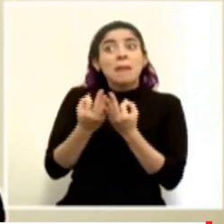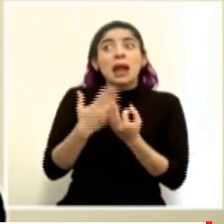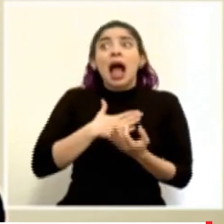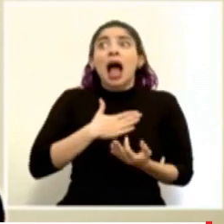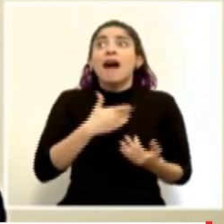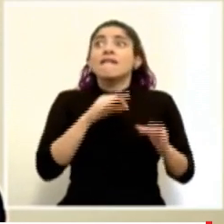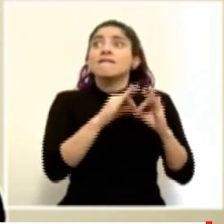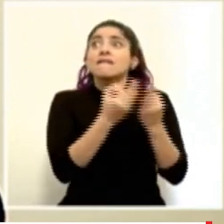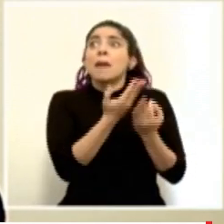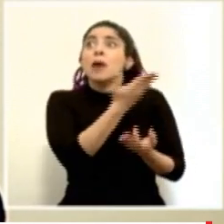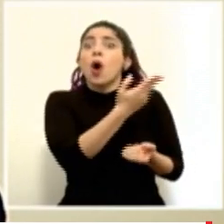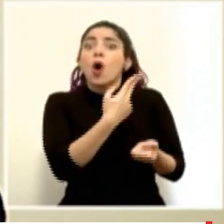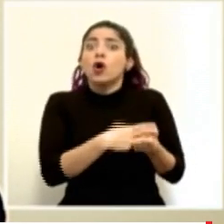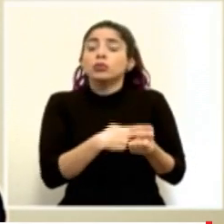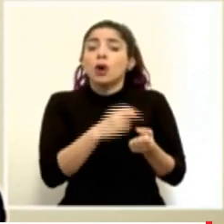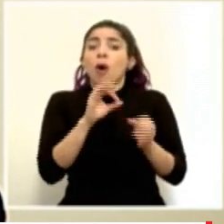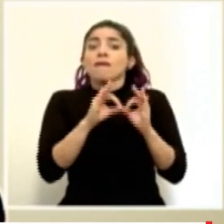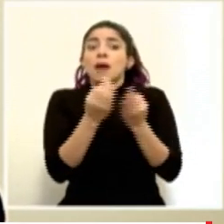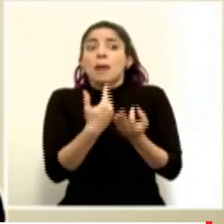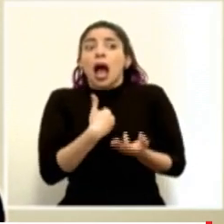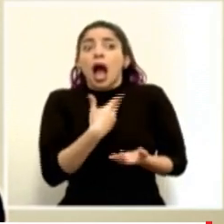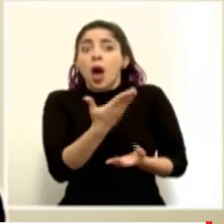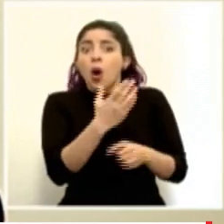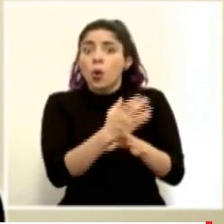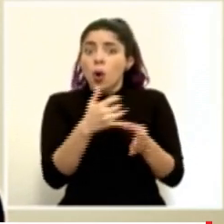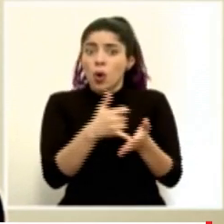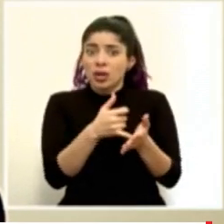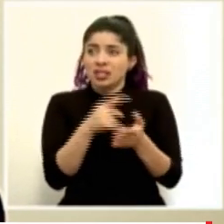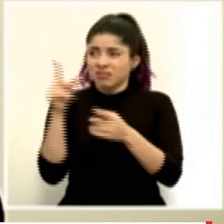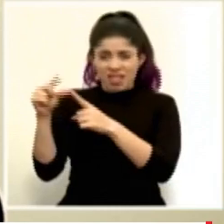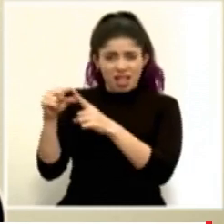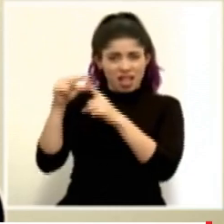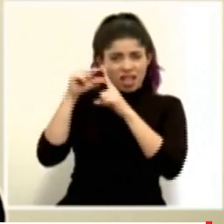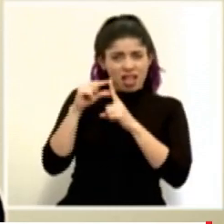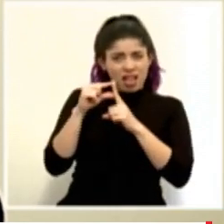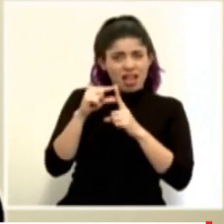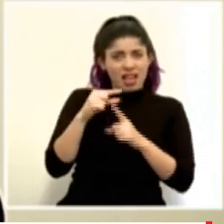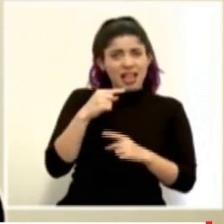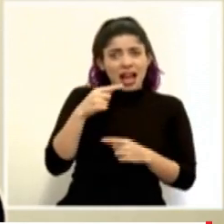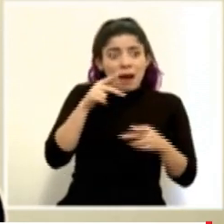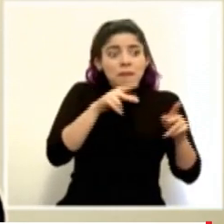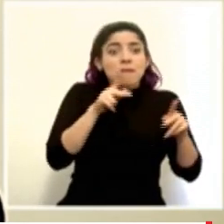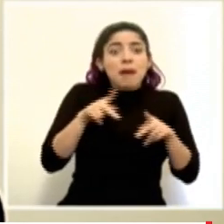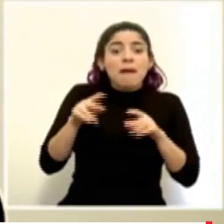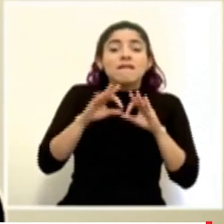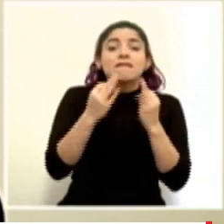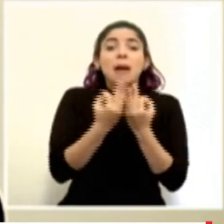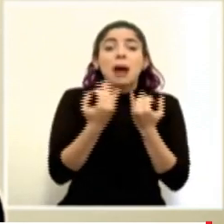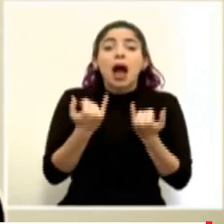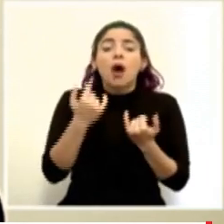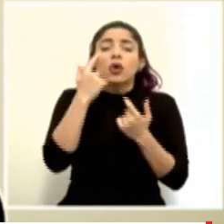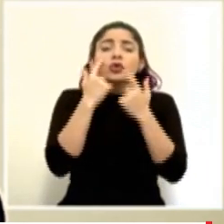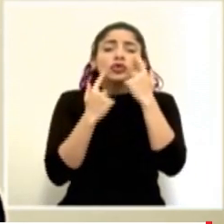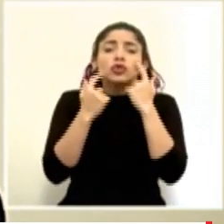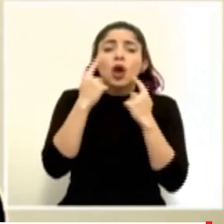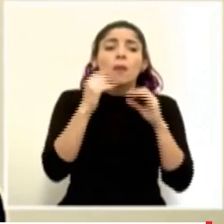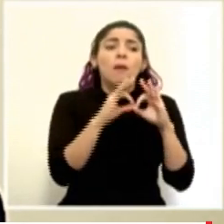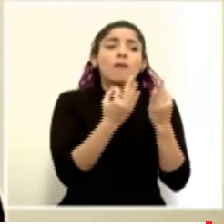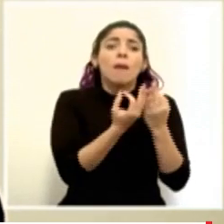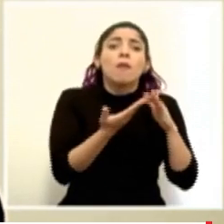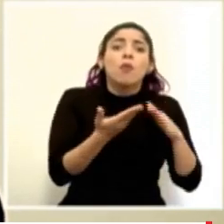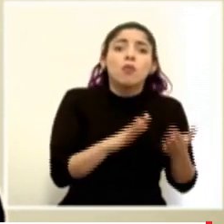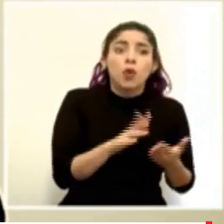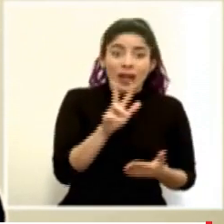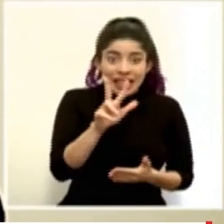cuidados intensivos o que han estado hospitalizados, decir a las familias que en este momento están llorando los fallecimientos de